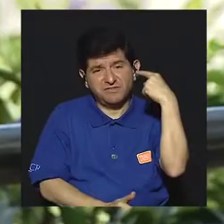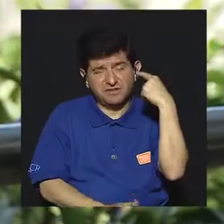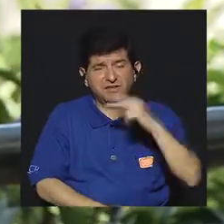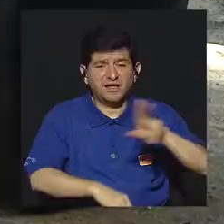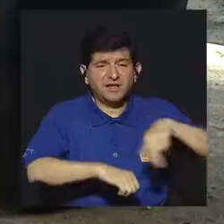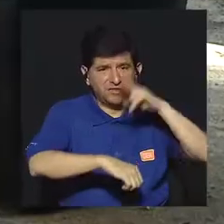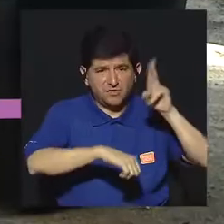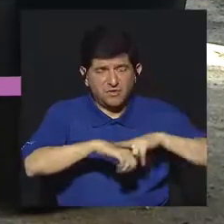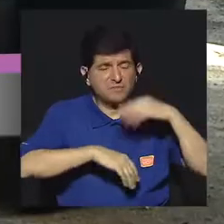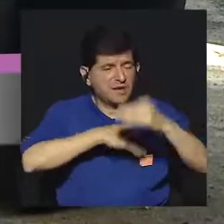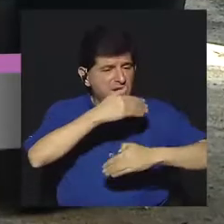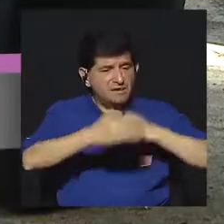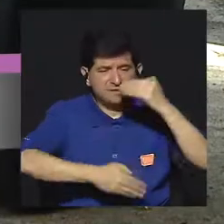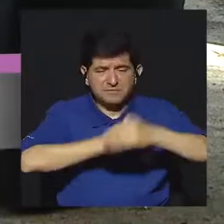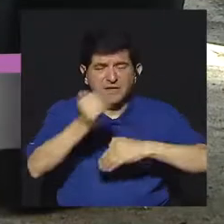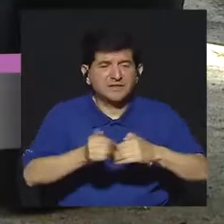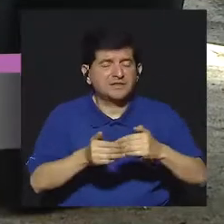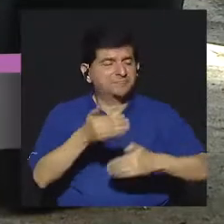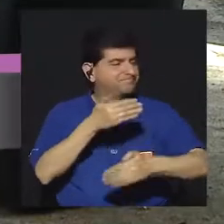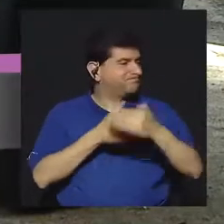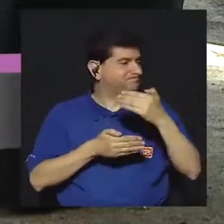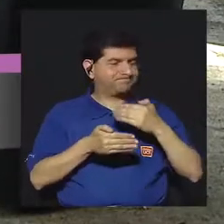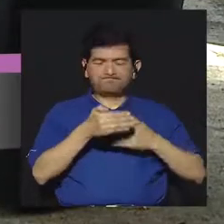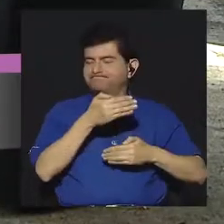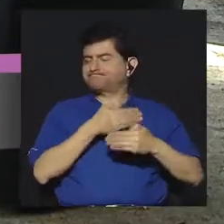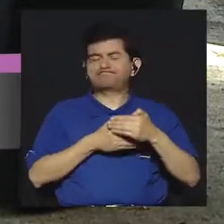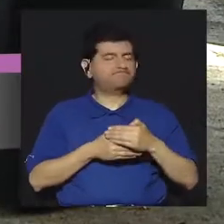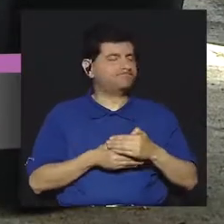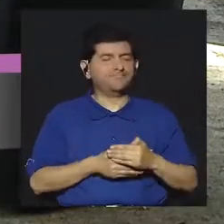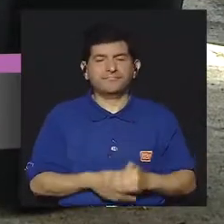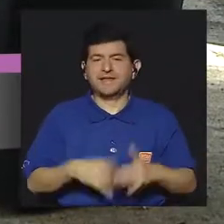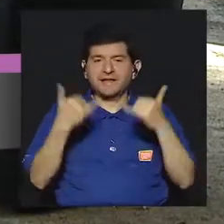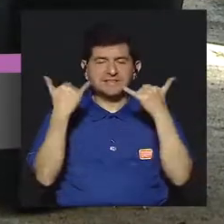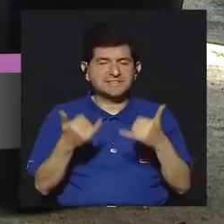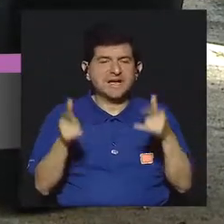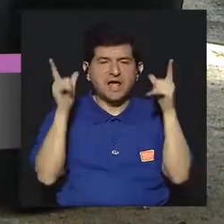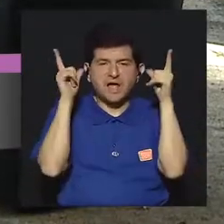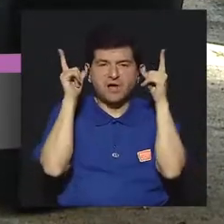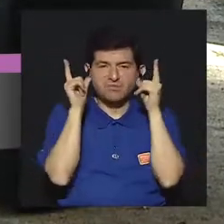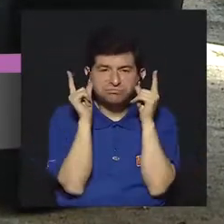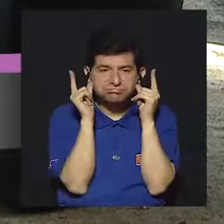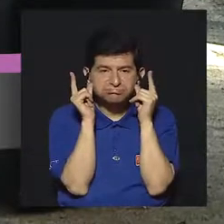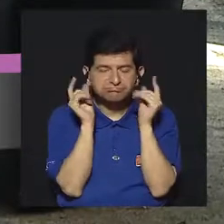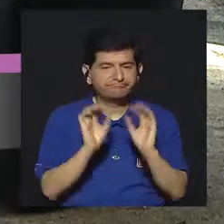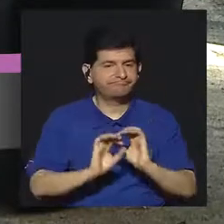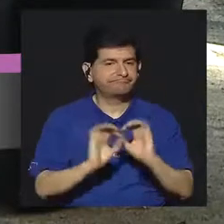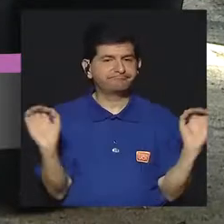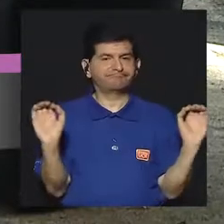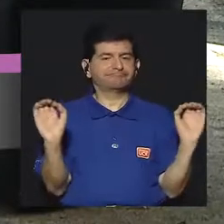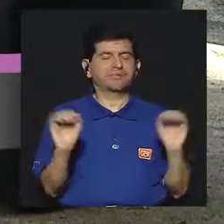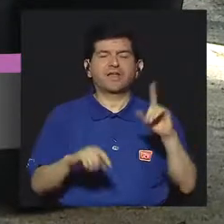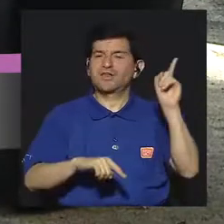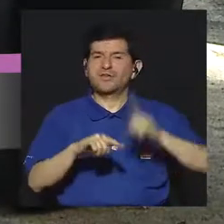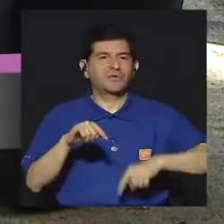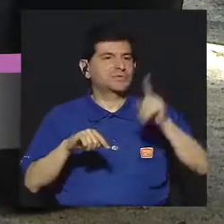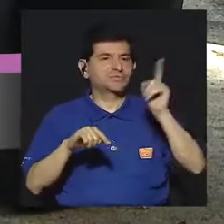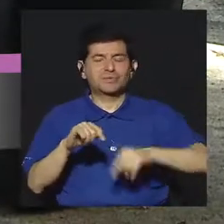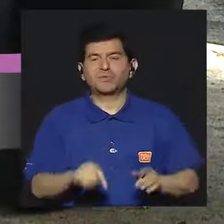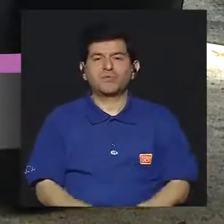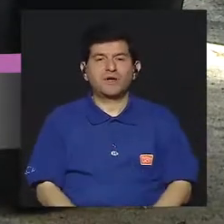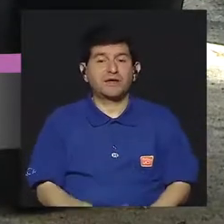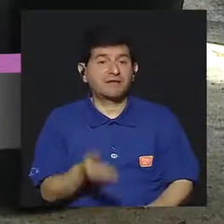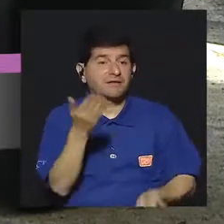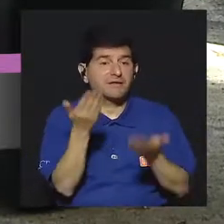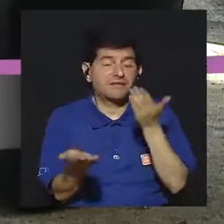audición. Generalmente estos procesos no son reversibles, generalmente son irreversibles, el daño ya está hecho, no hay manera que digamos,